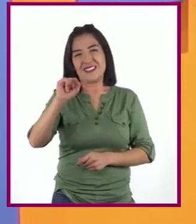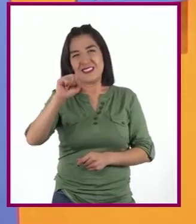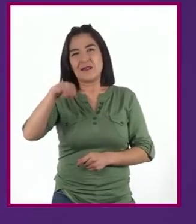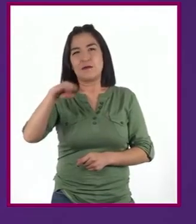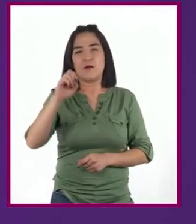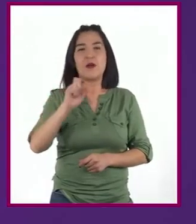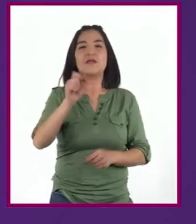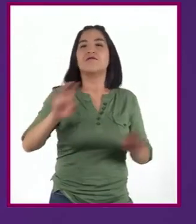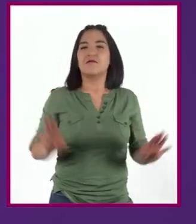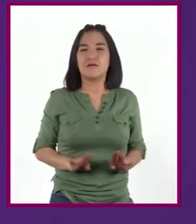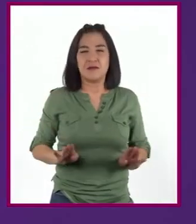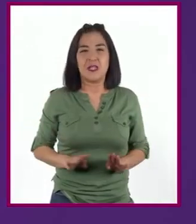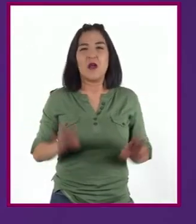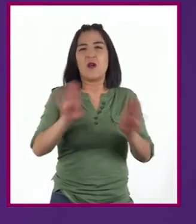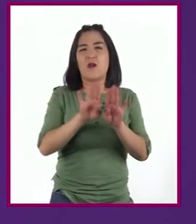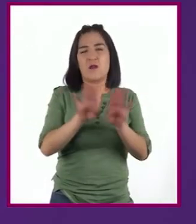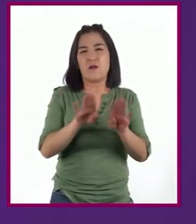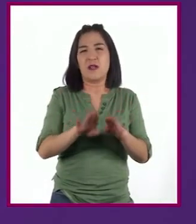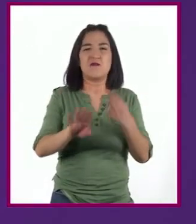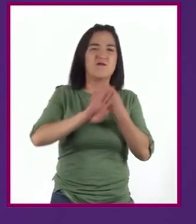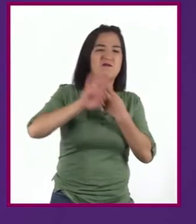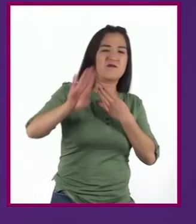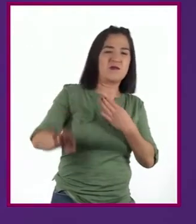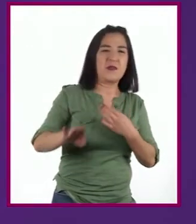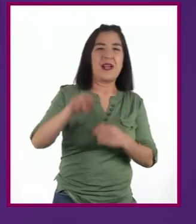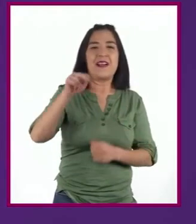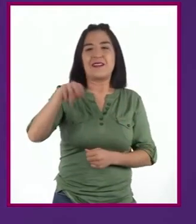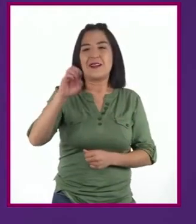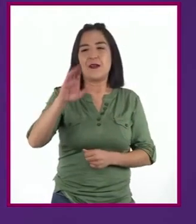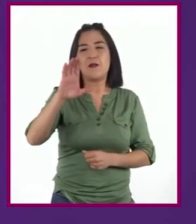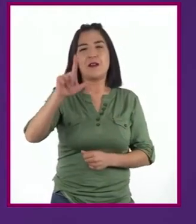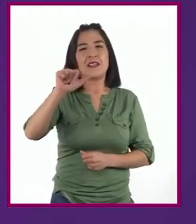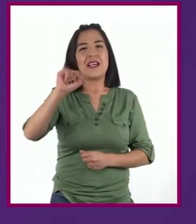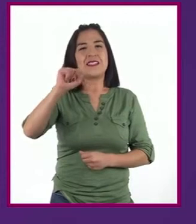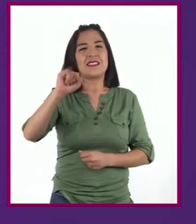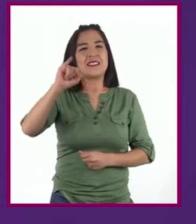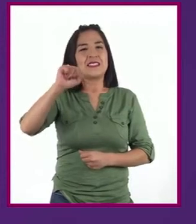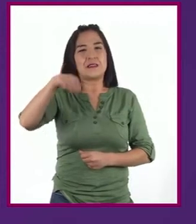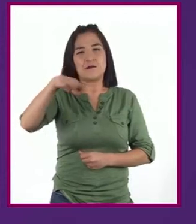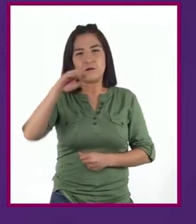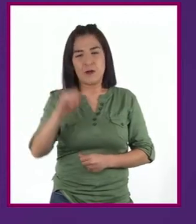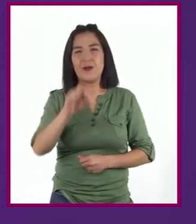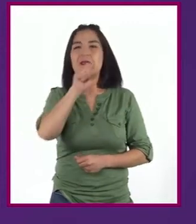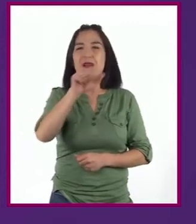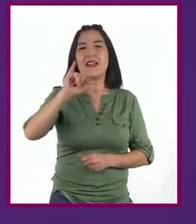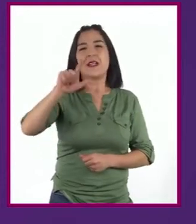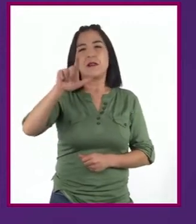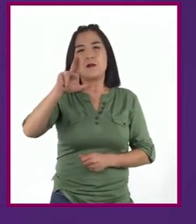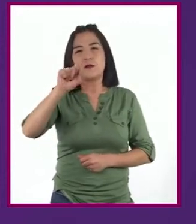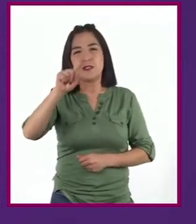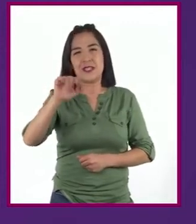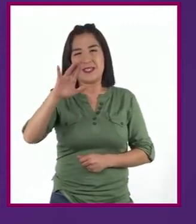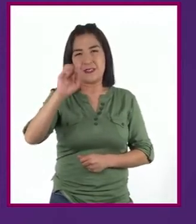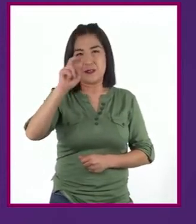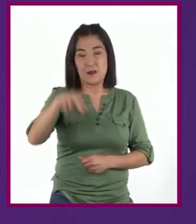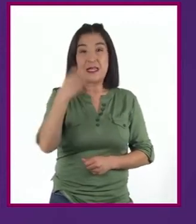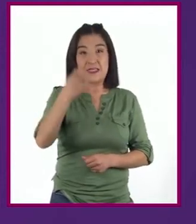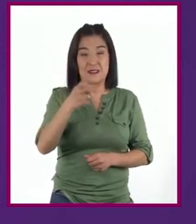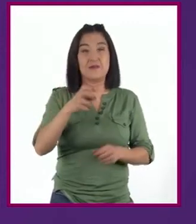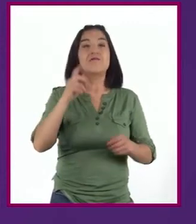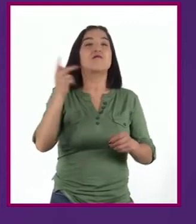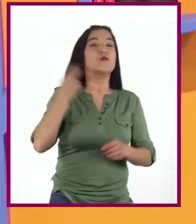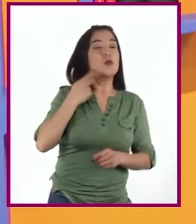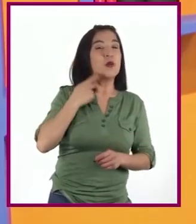por el rechazo al neoclasicismo y a la ilustración. Estas corrientes políticas y